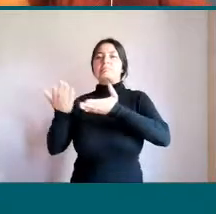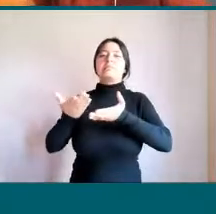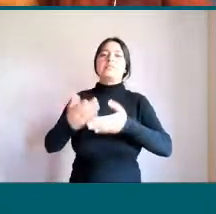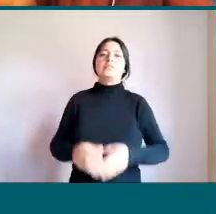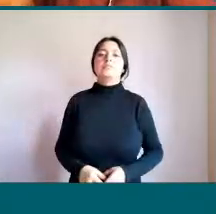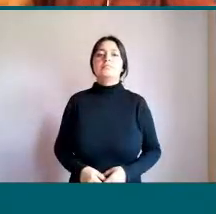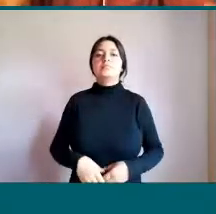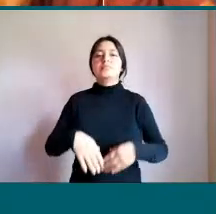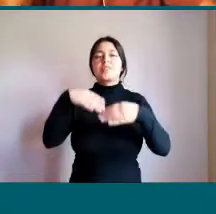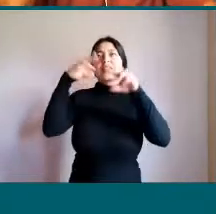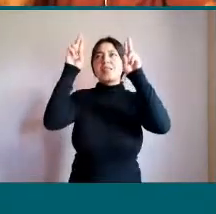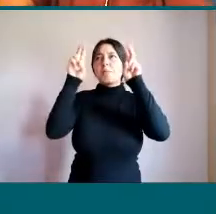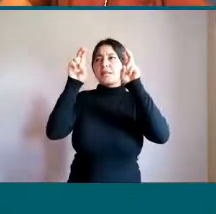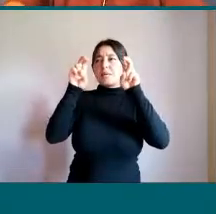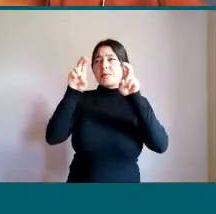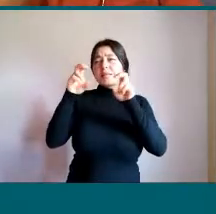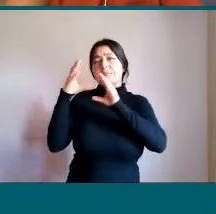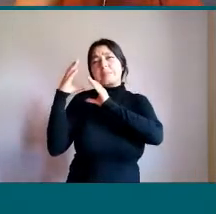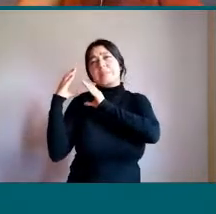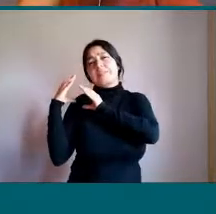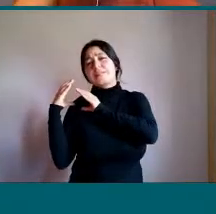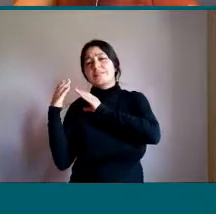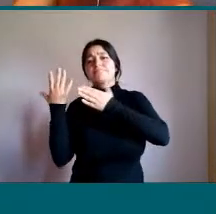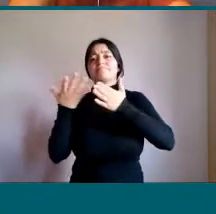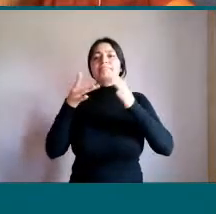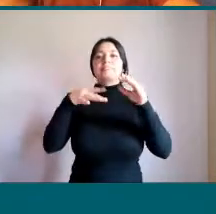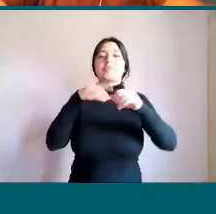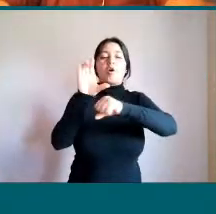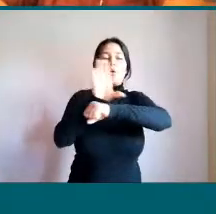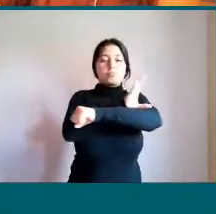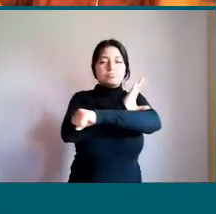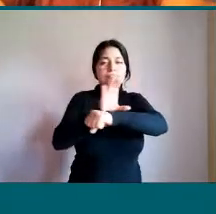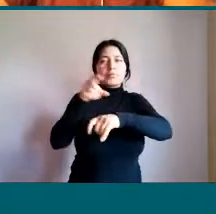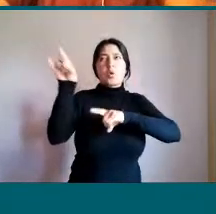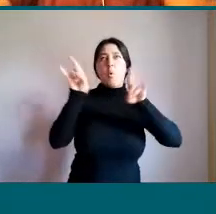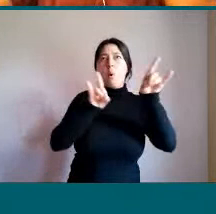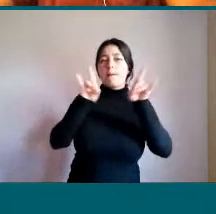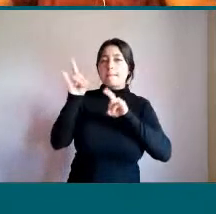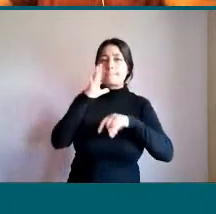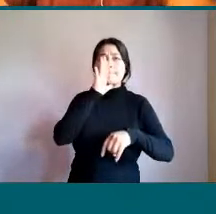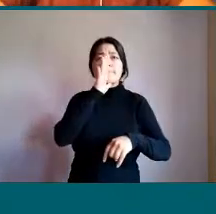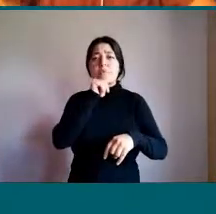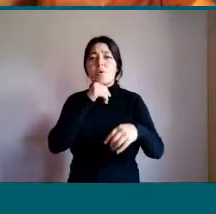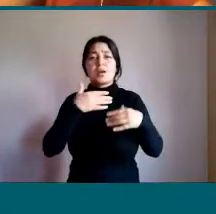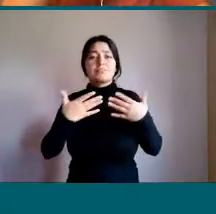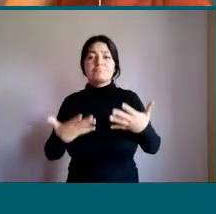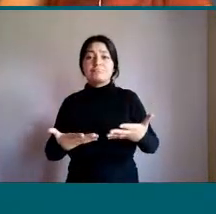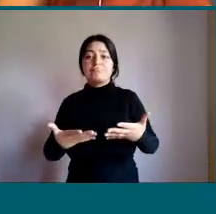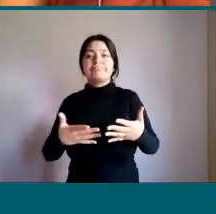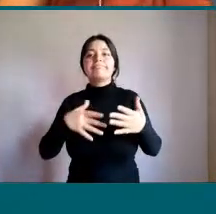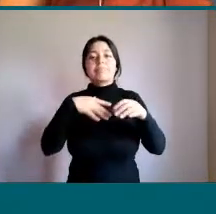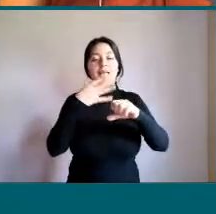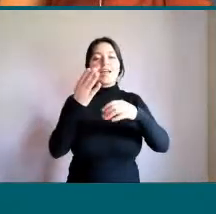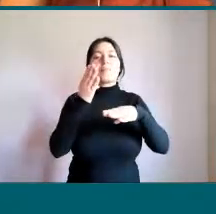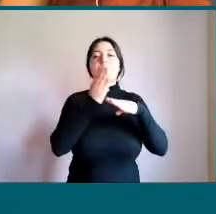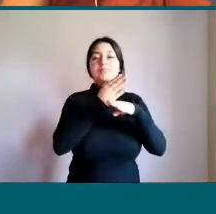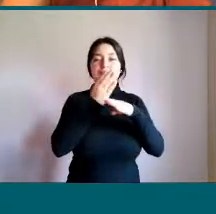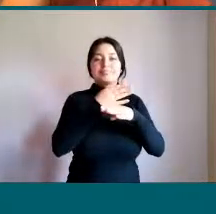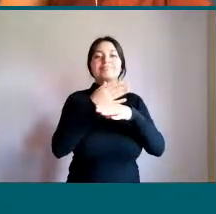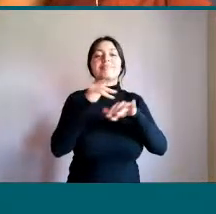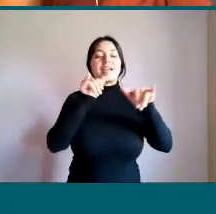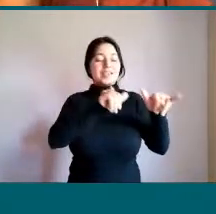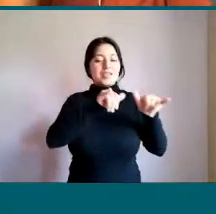atacados de temas. No hay conectividad. Hay como elementos comunes en toda esta problemática. Total, es